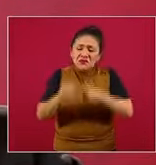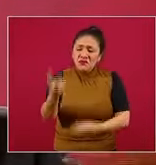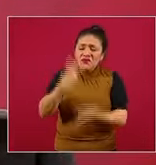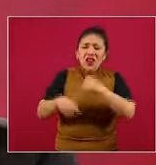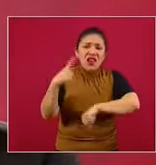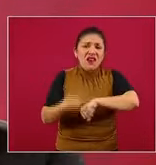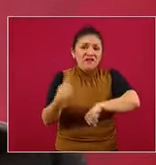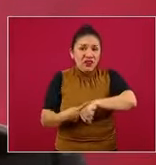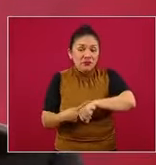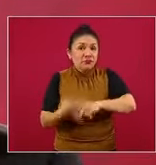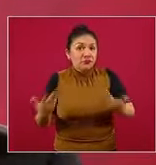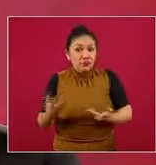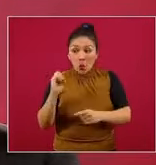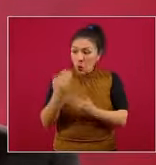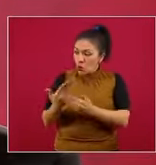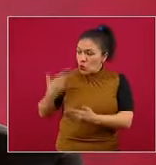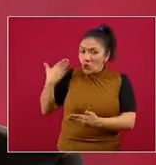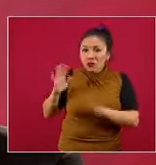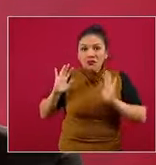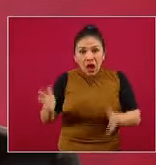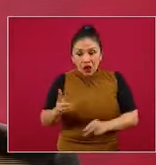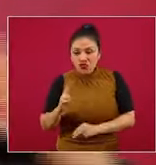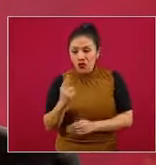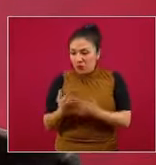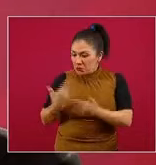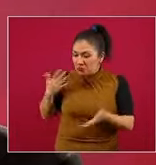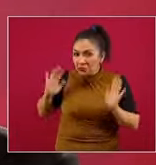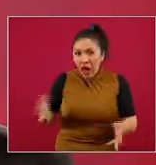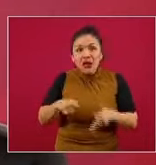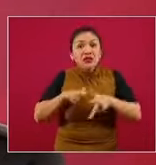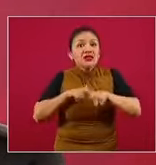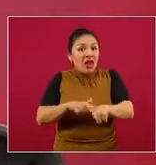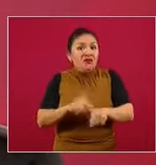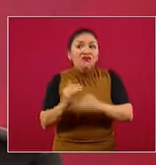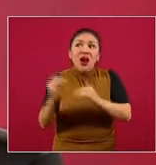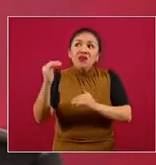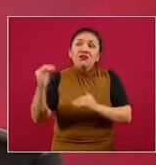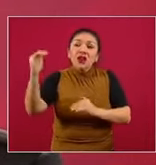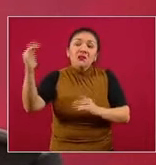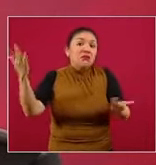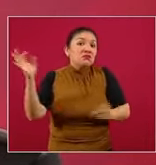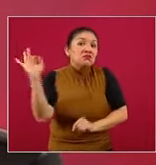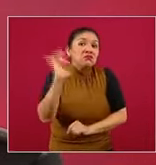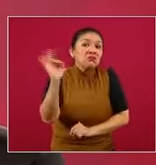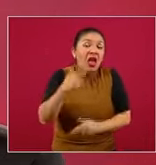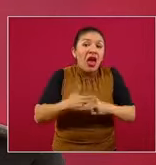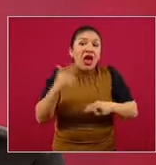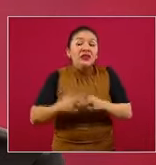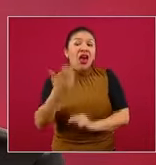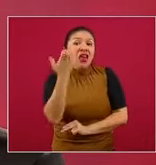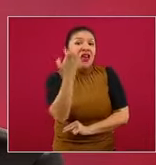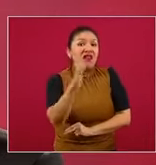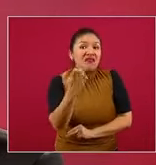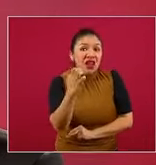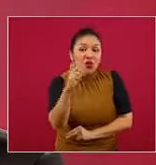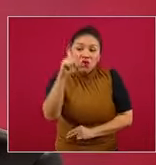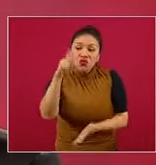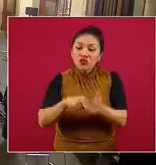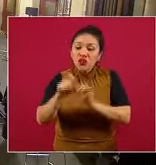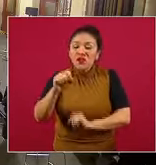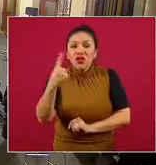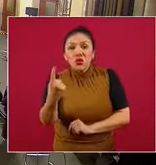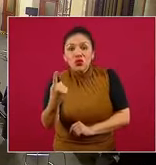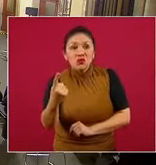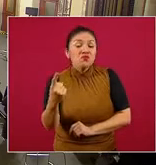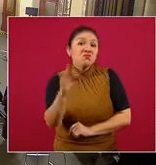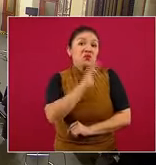contagios. Ya pasó octubre, ya pasó noviembre, seguirán subiendo muy probablemente hasta enero de 2021,